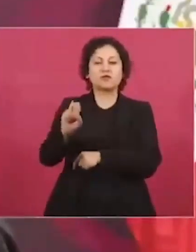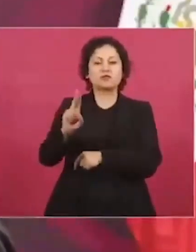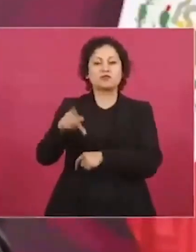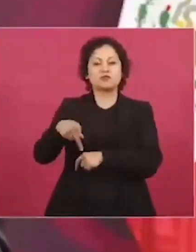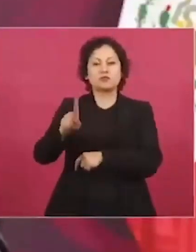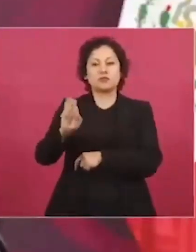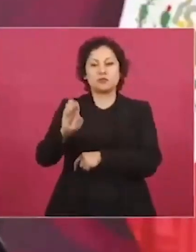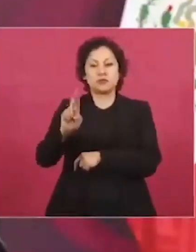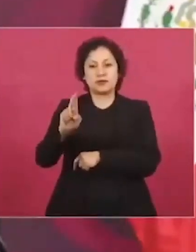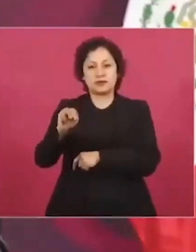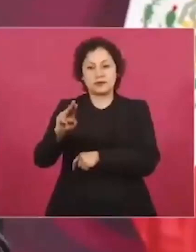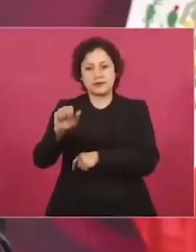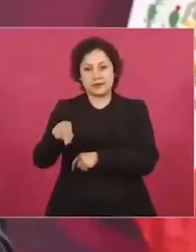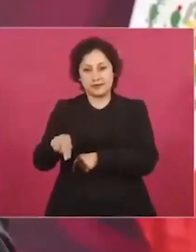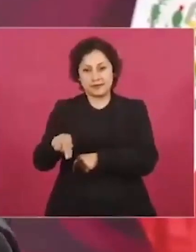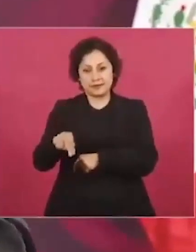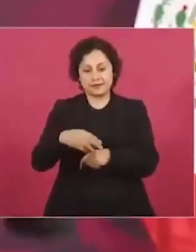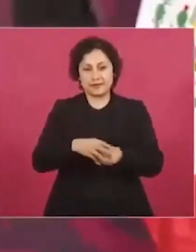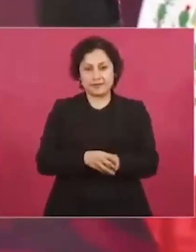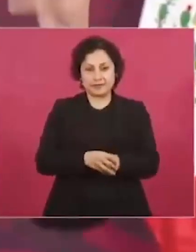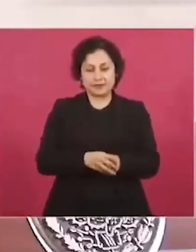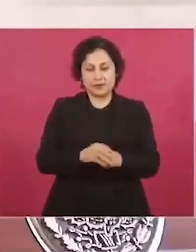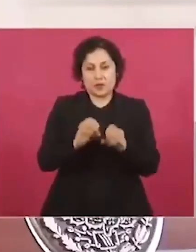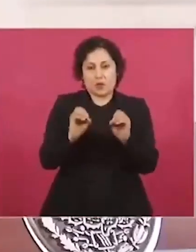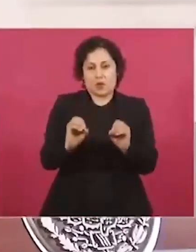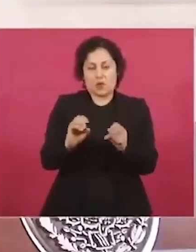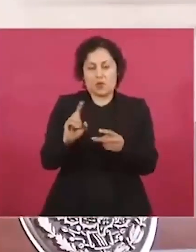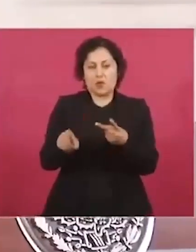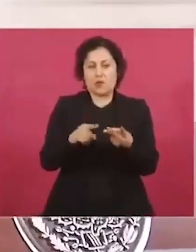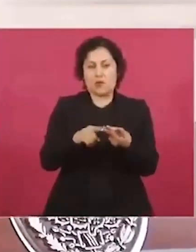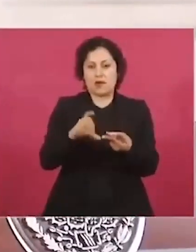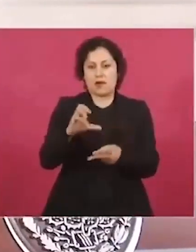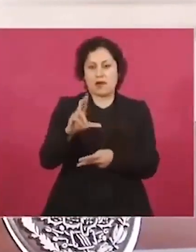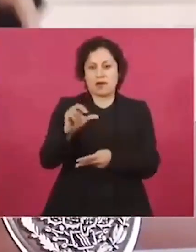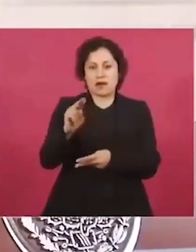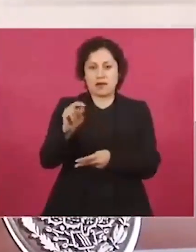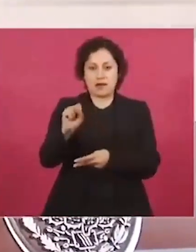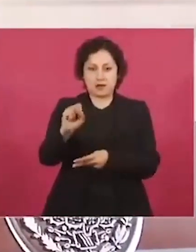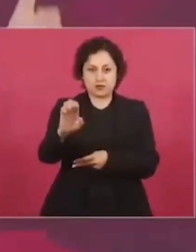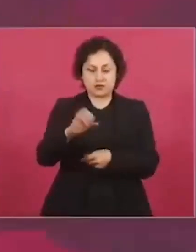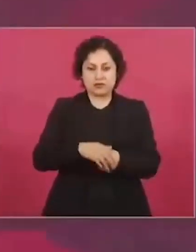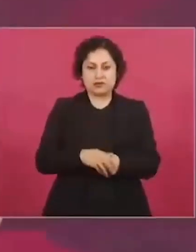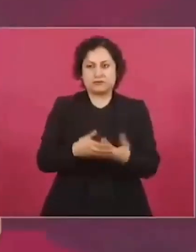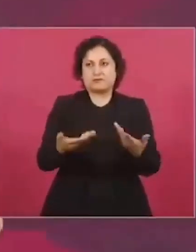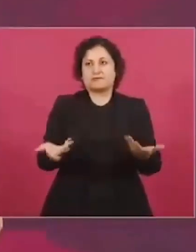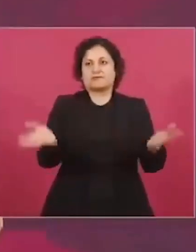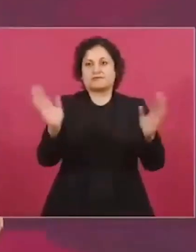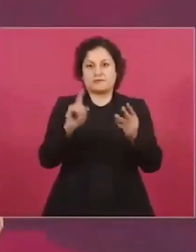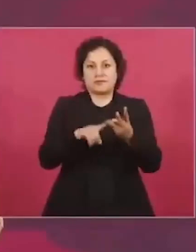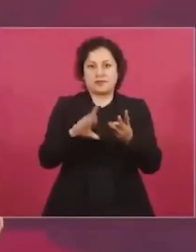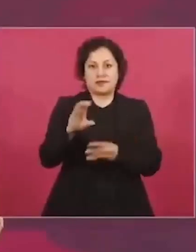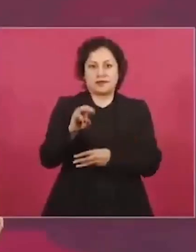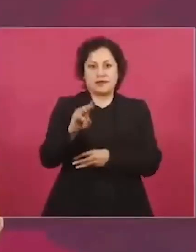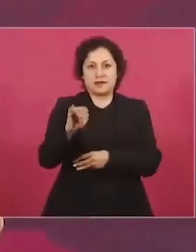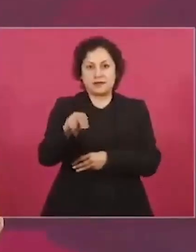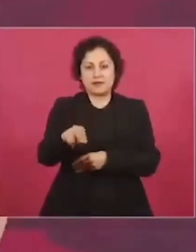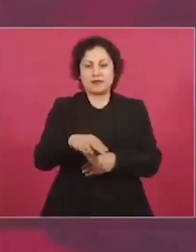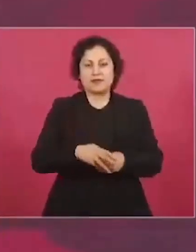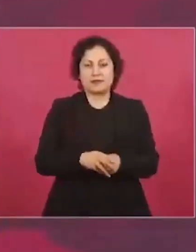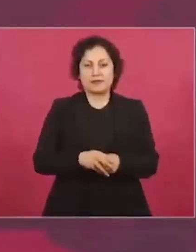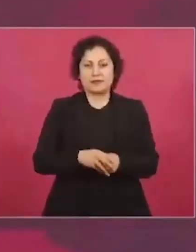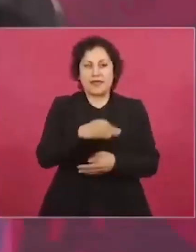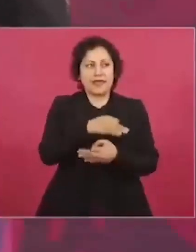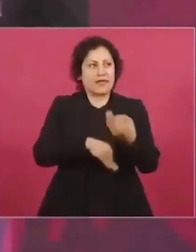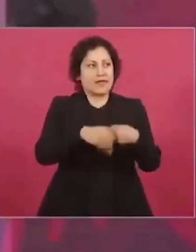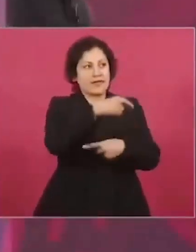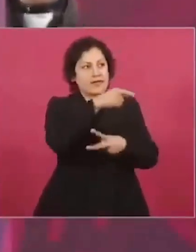pues con los colores de Morena ganando, pues ahora sus fallos hacia adelante pues tendrán que ver con quien votó el favor